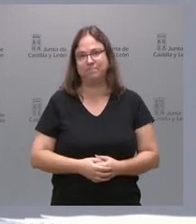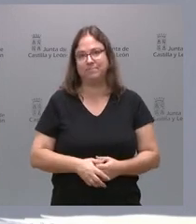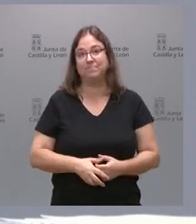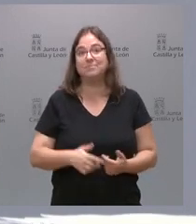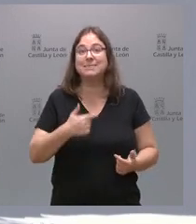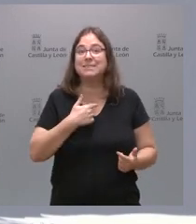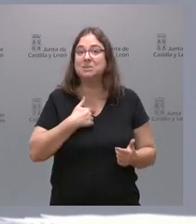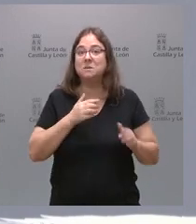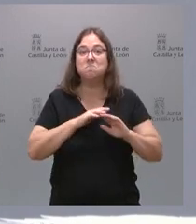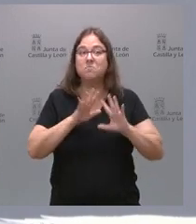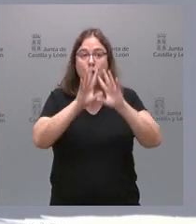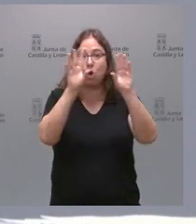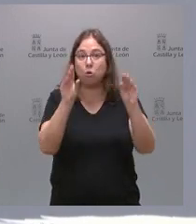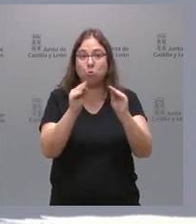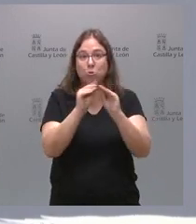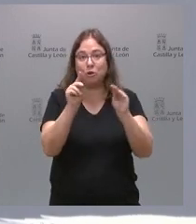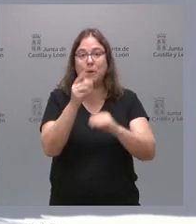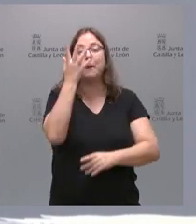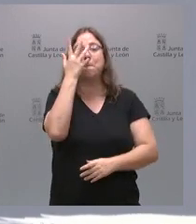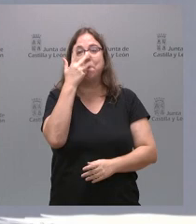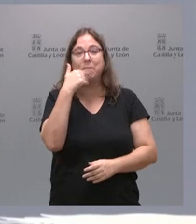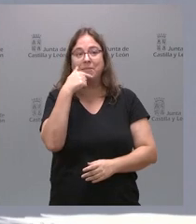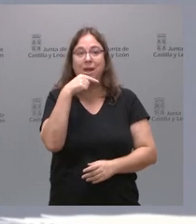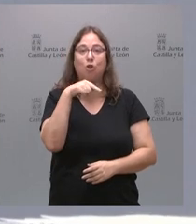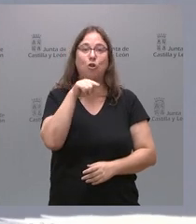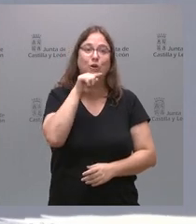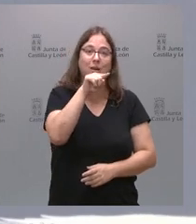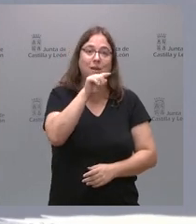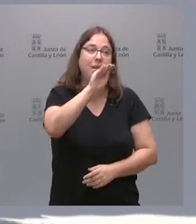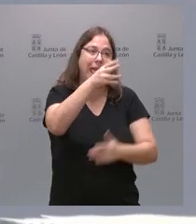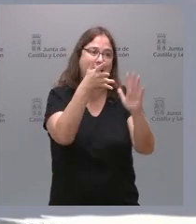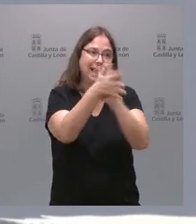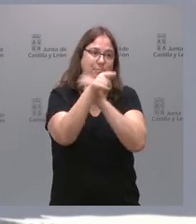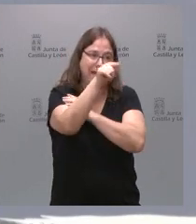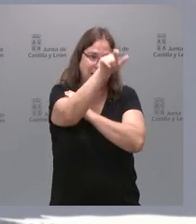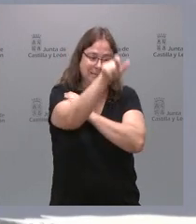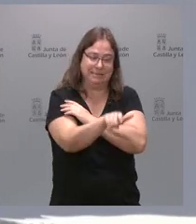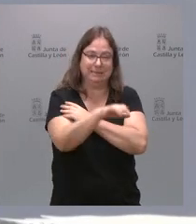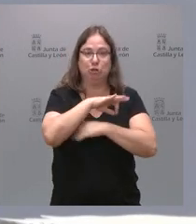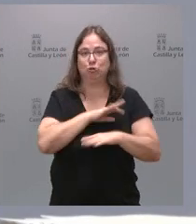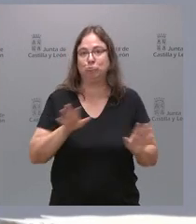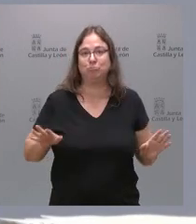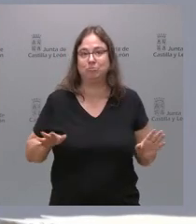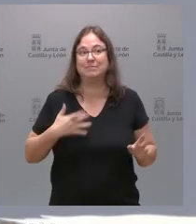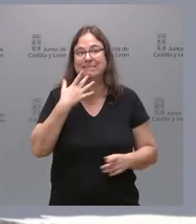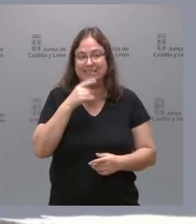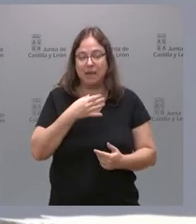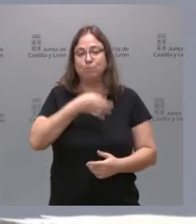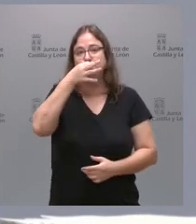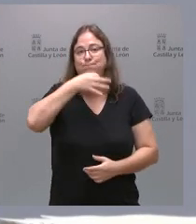pues yo más que sacar conclusiones lo que prefiero es que las conclusiones se las puedan explicar con más detalles es el caso quien hace